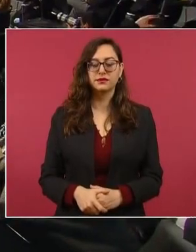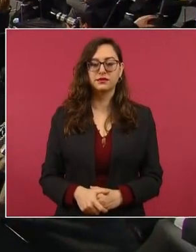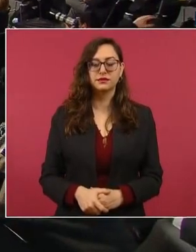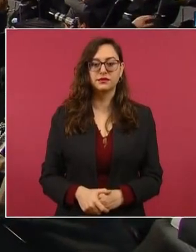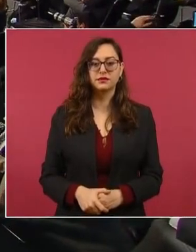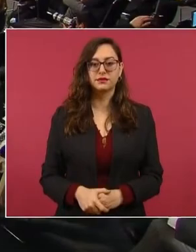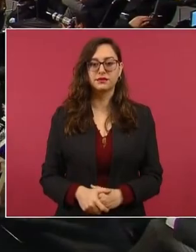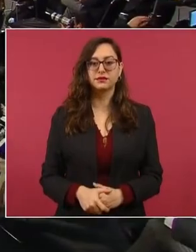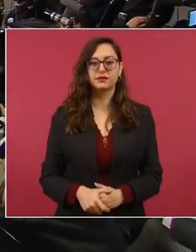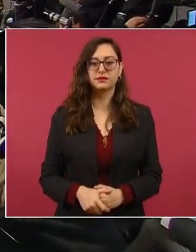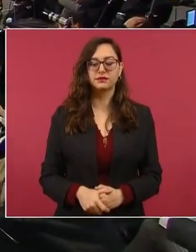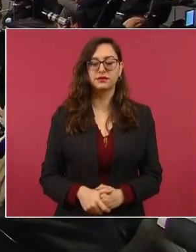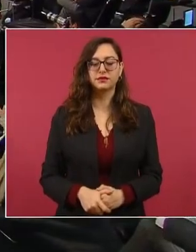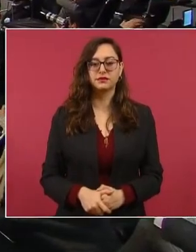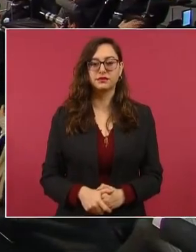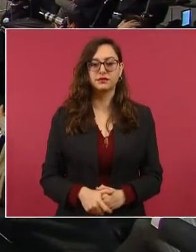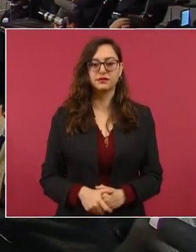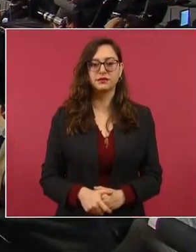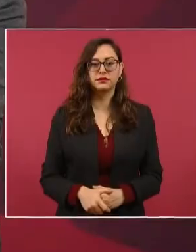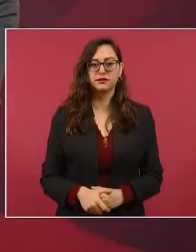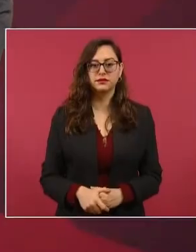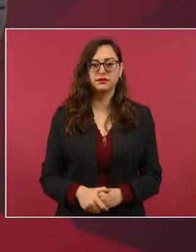Vamos a hacer reuniones, sí son